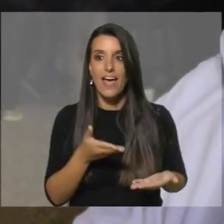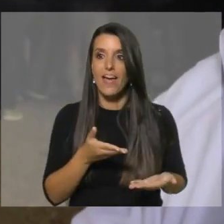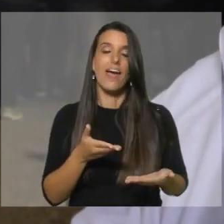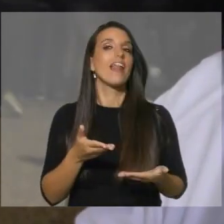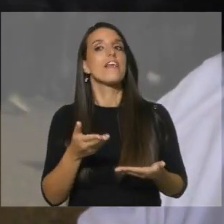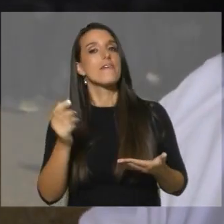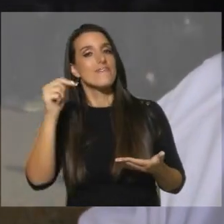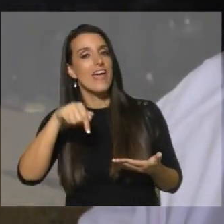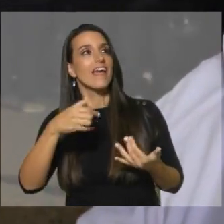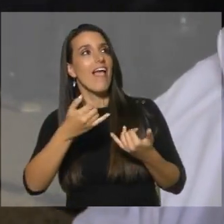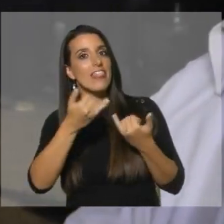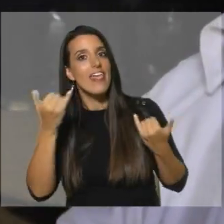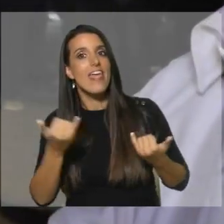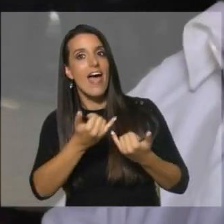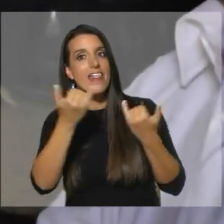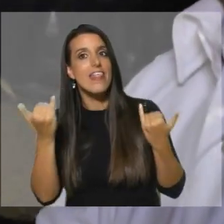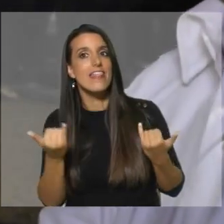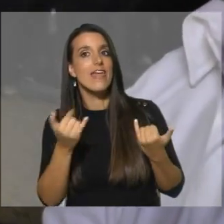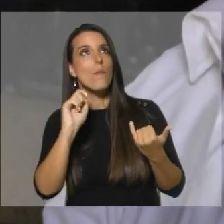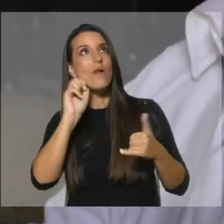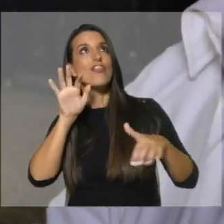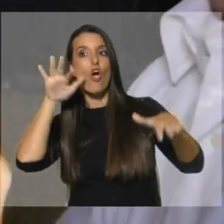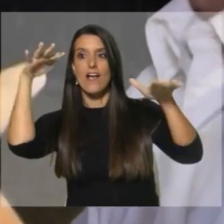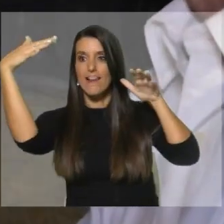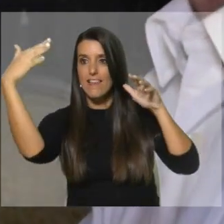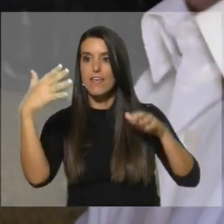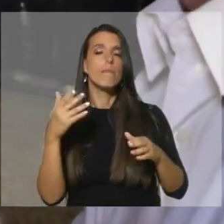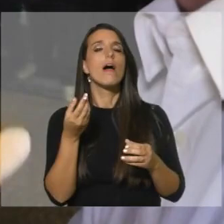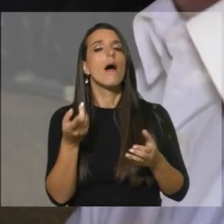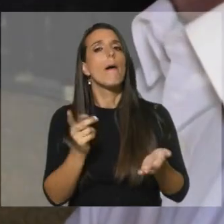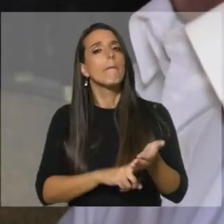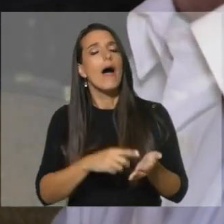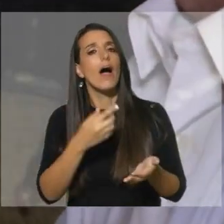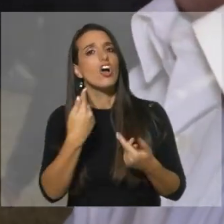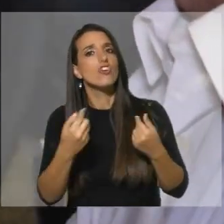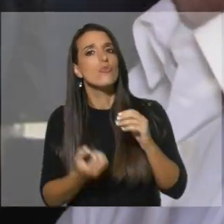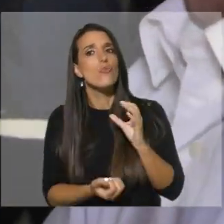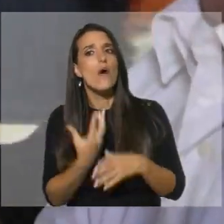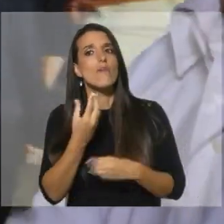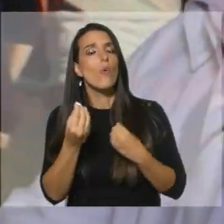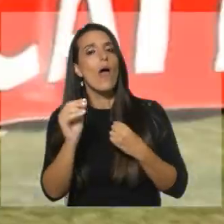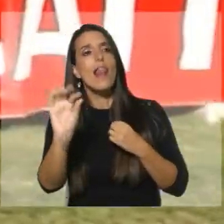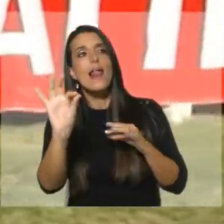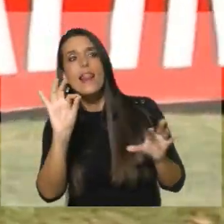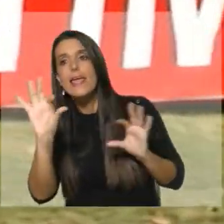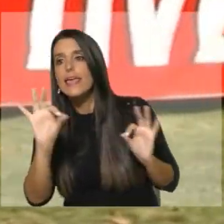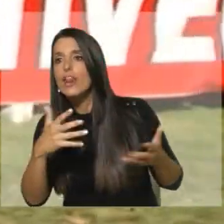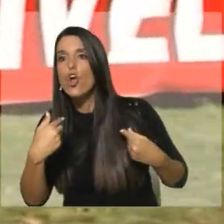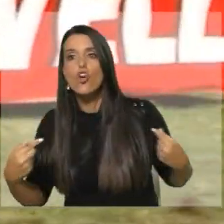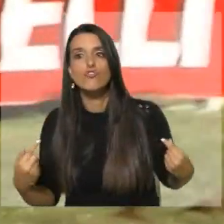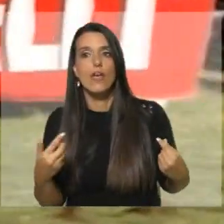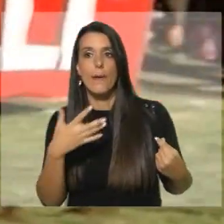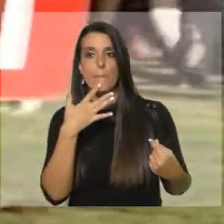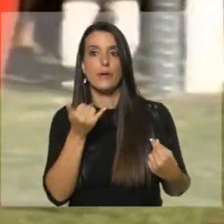nos acompañen estos días que parecen muy auspiciosos en materia de clima, por lo menos. ¿Qué se ha agregado? ¿Qué hay de nuevo? ¿Cuáles son las opciones? Bueno, lo que